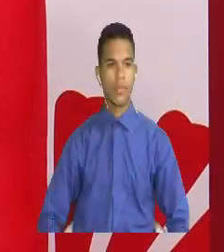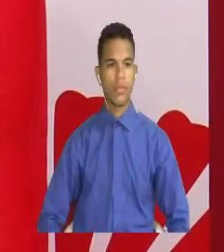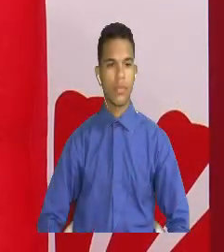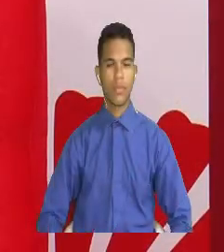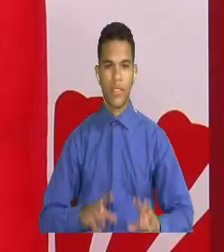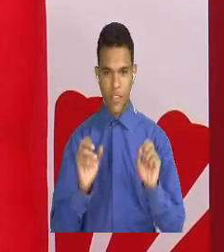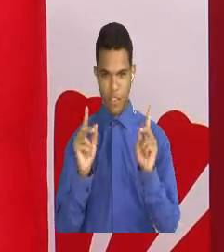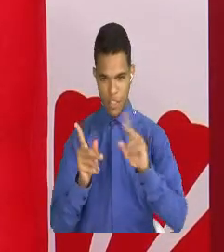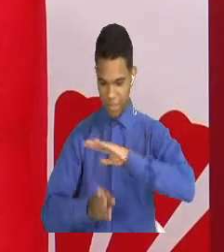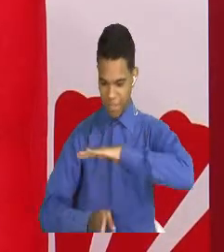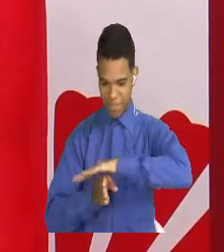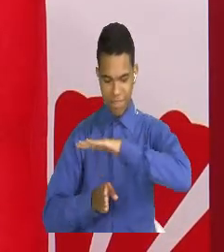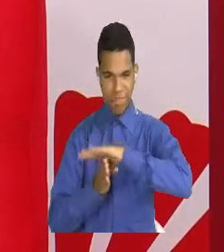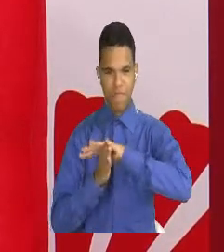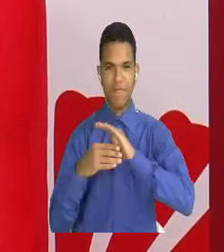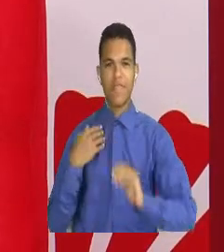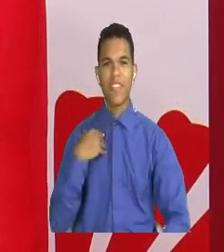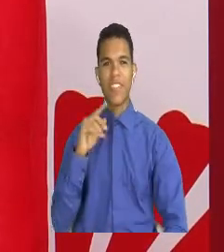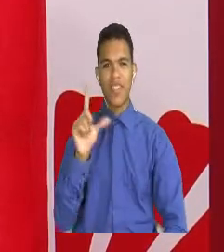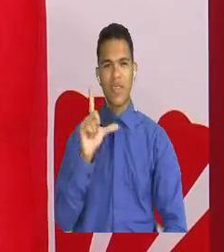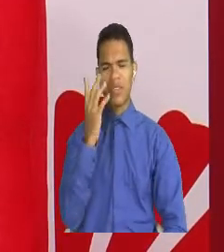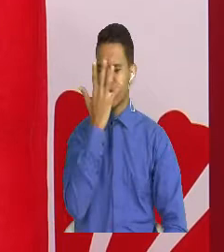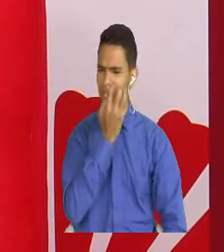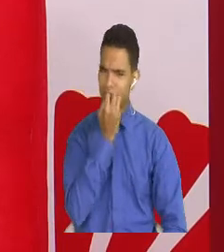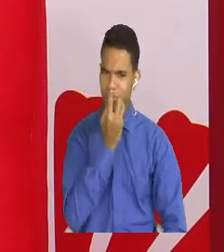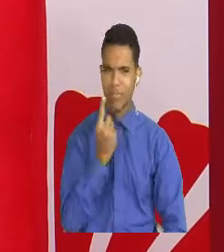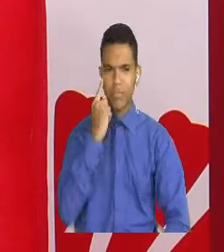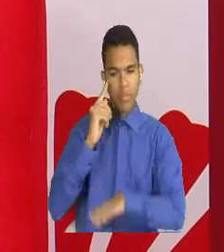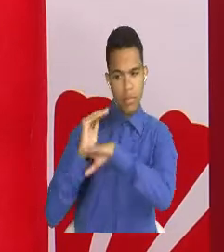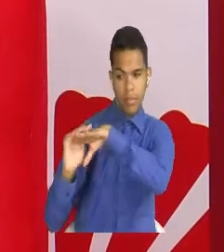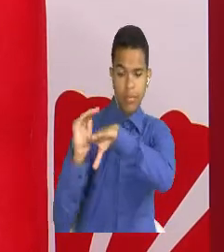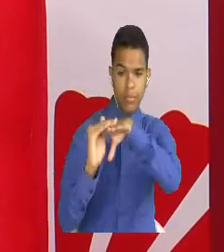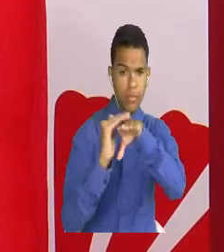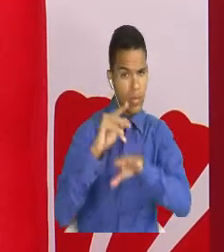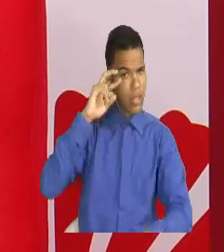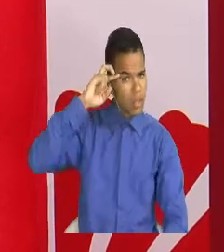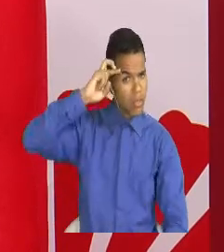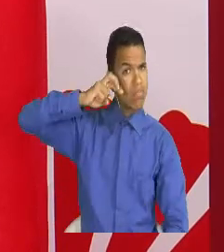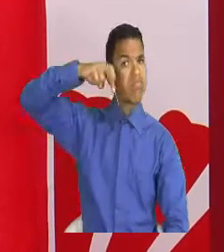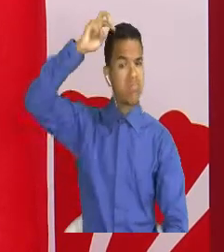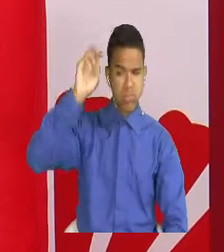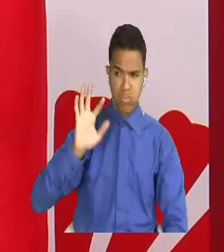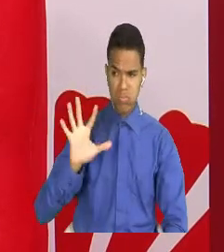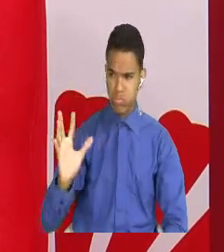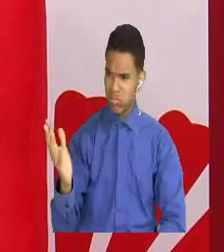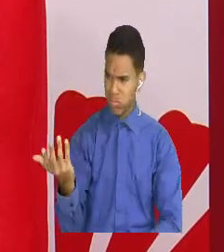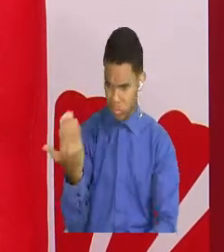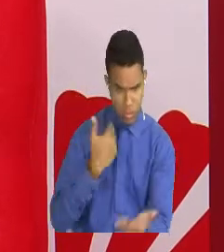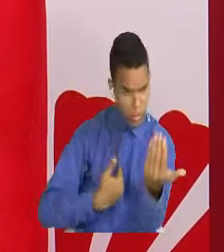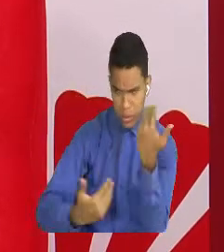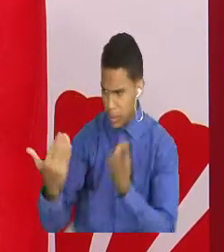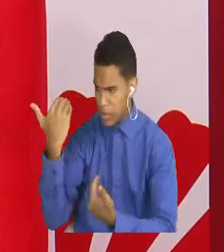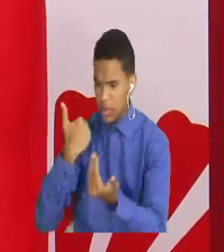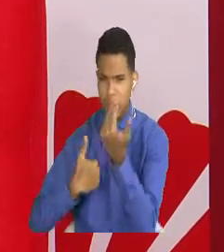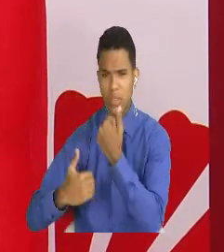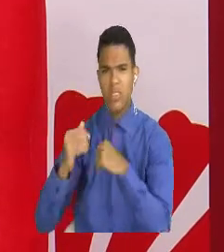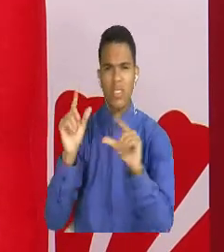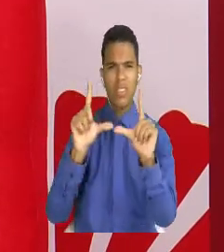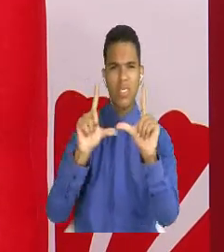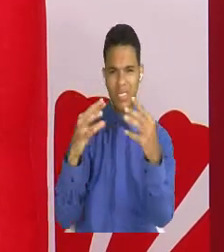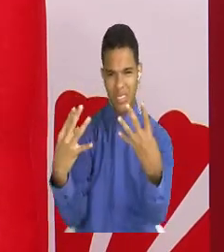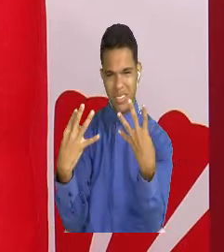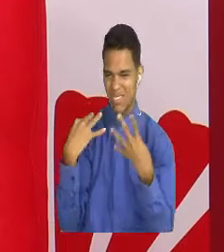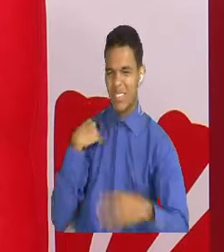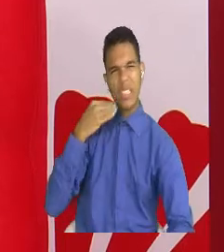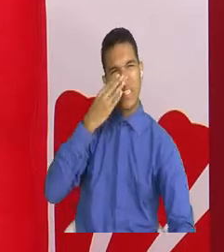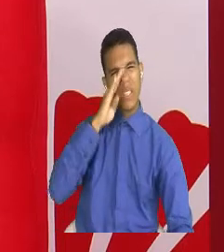Bueno, y nosotros seguimos en este hermoso lunes lleno de invitados especiales, de profesionales que están aquí siempre para aclarar las dudas de nuestros televidentes. Pero yo les cuento